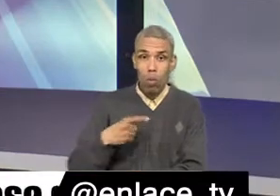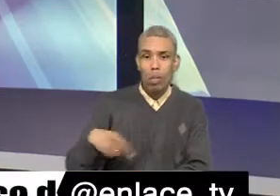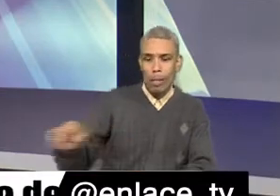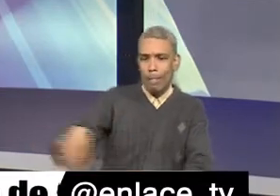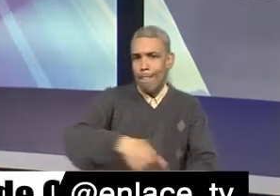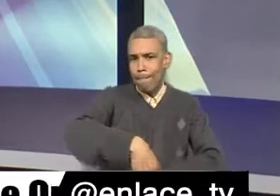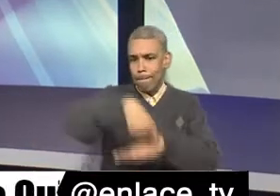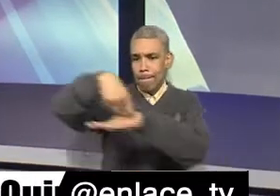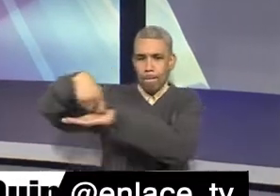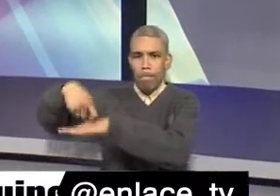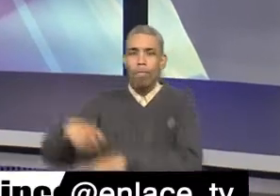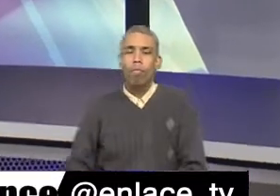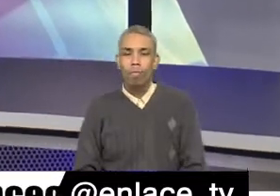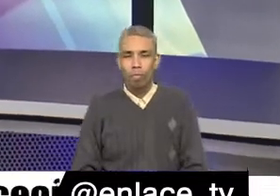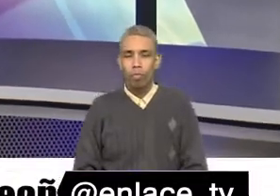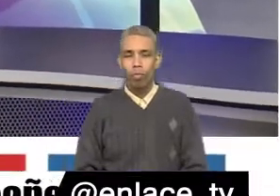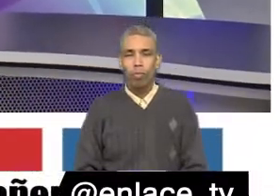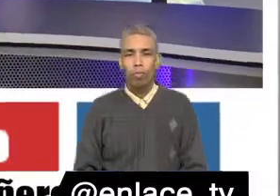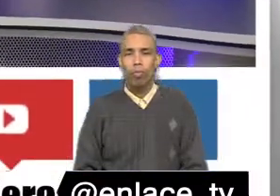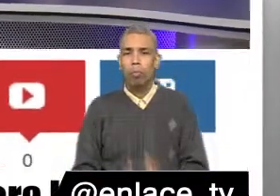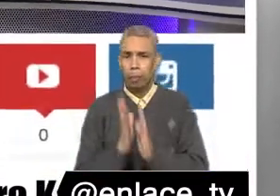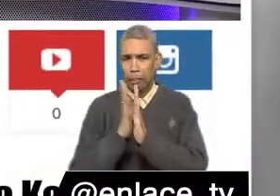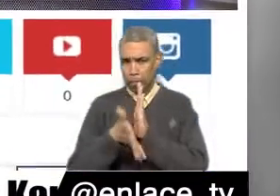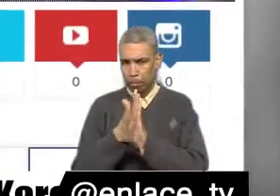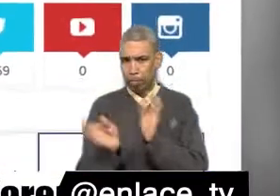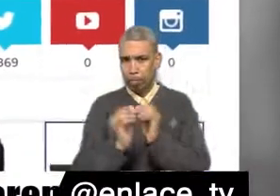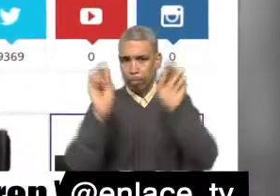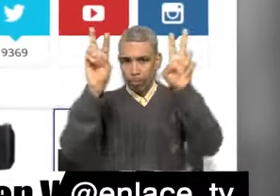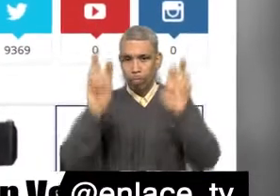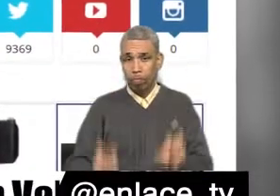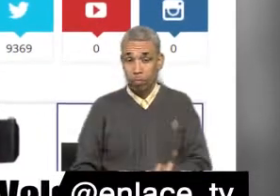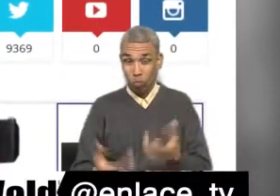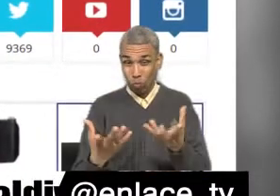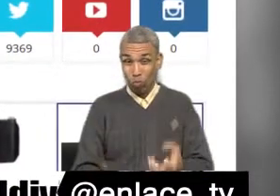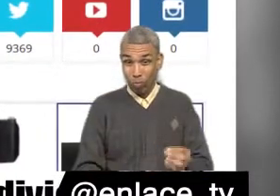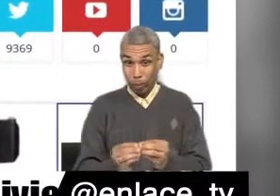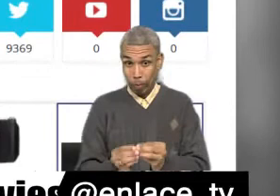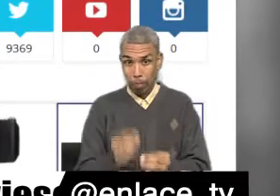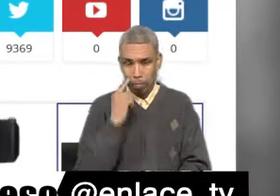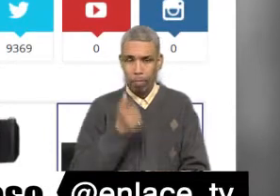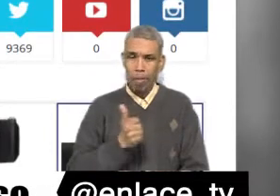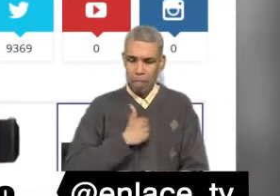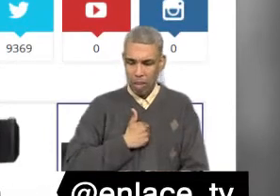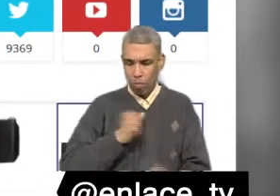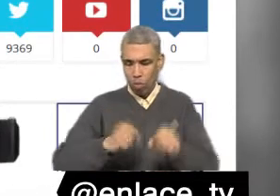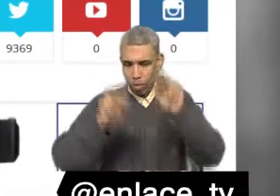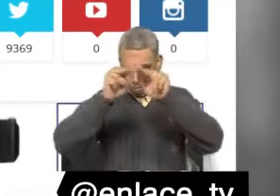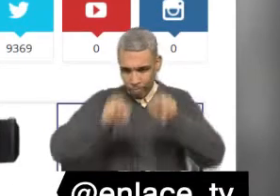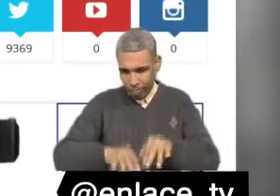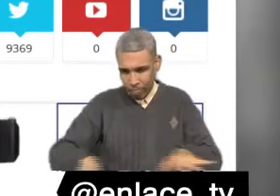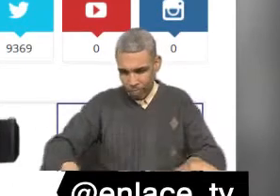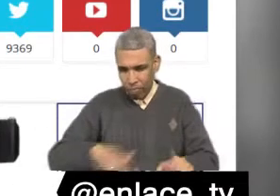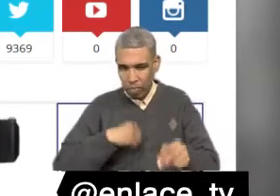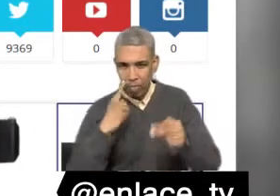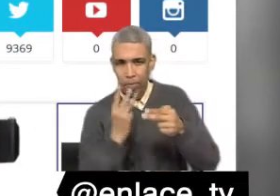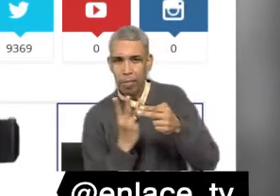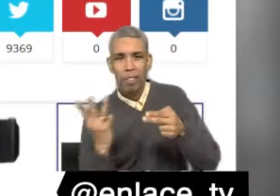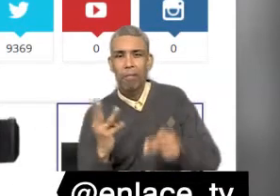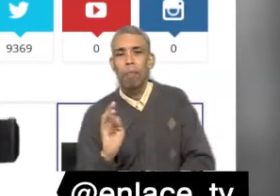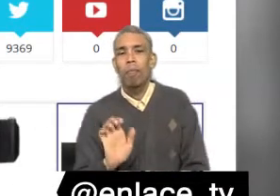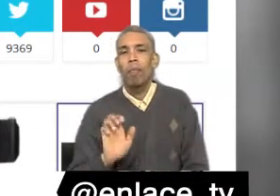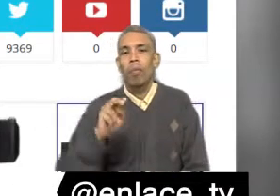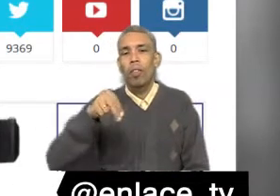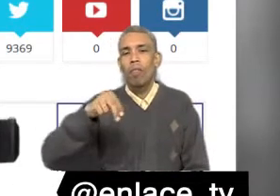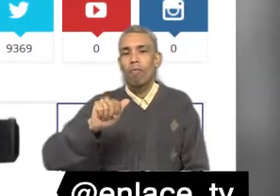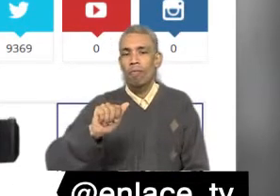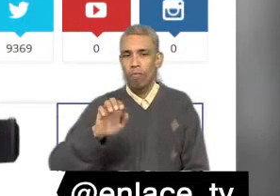Seguimos llevando a nuestra comunidad el acontecer de la ciudad y la región. Si quiere la ampliación de estas y otras noticias, las puede encontrar visitando nuestra